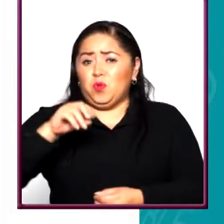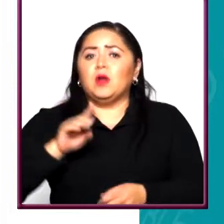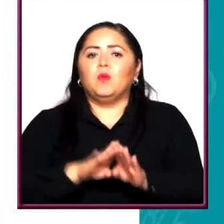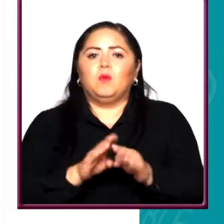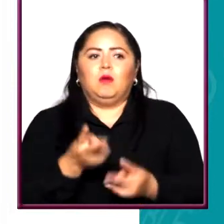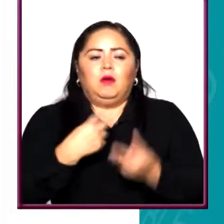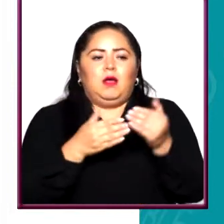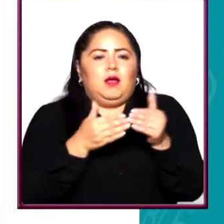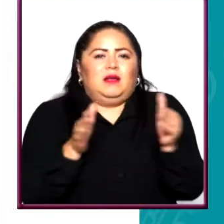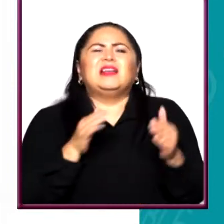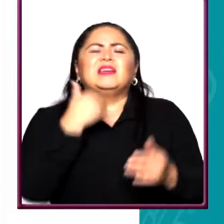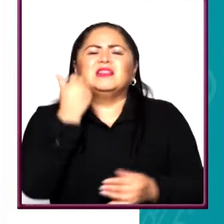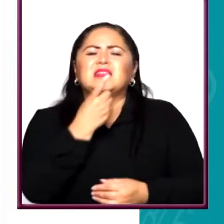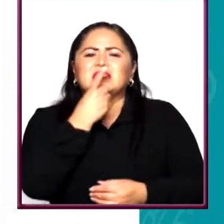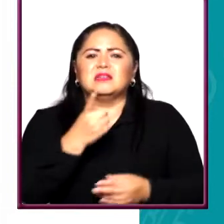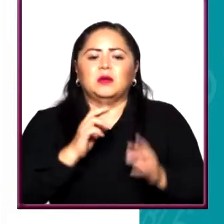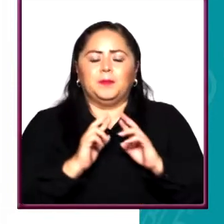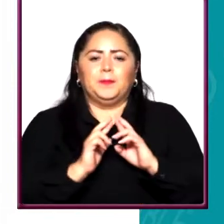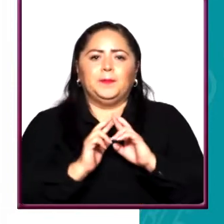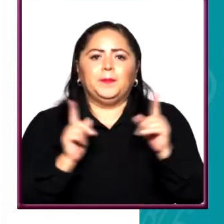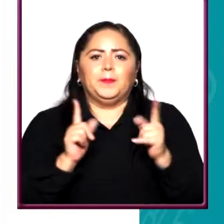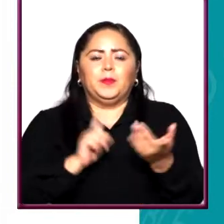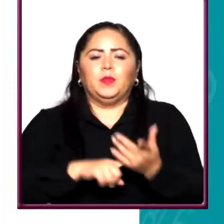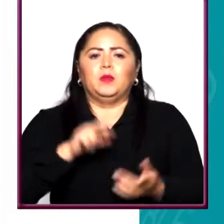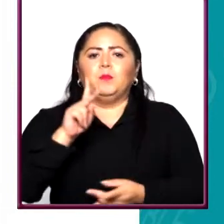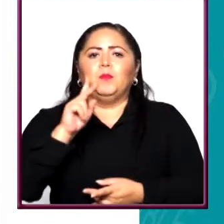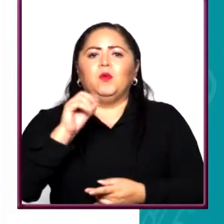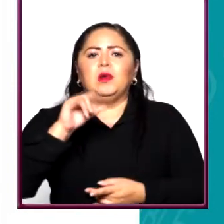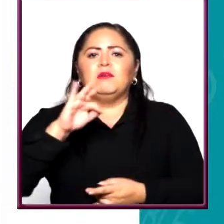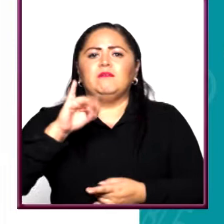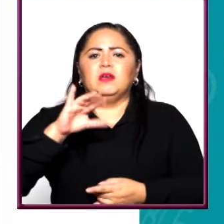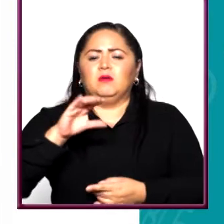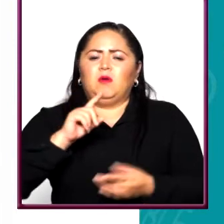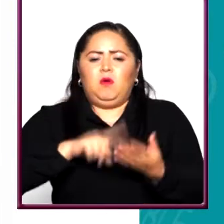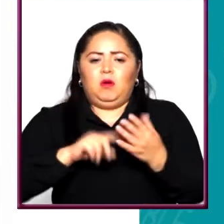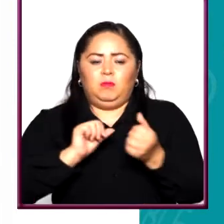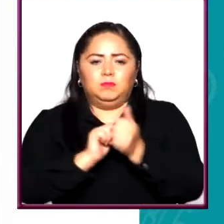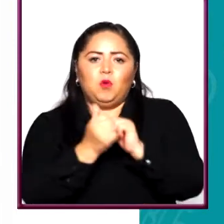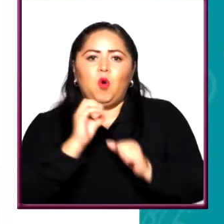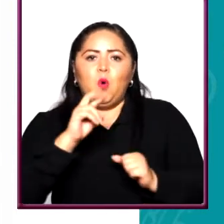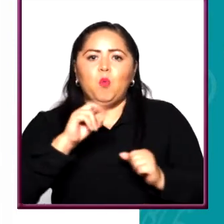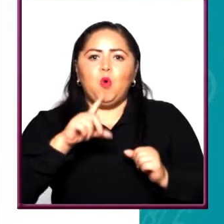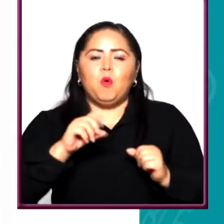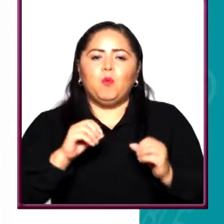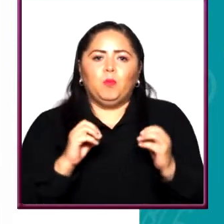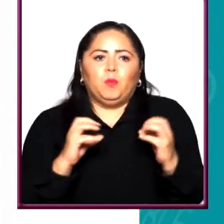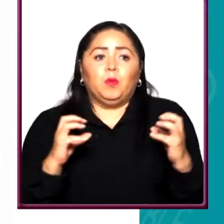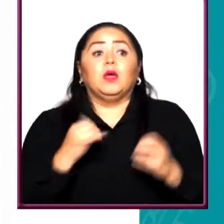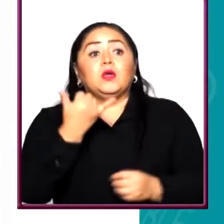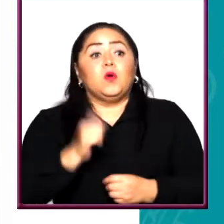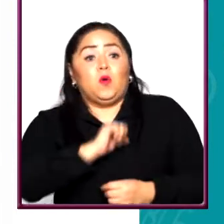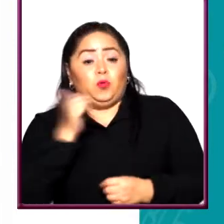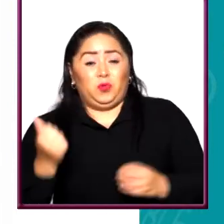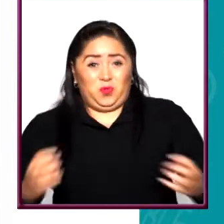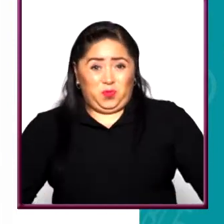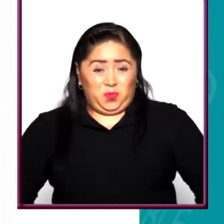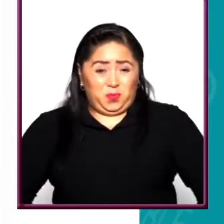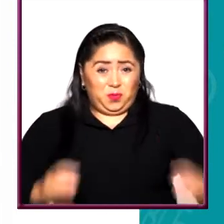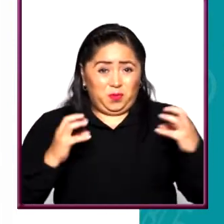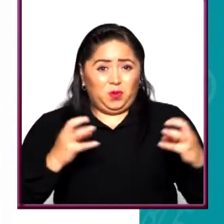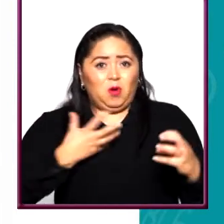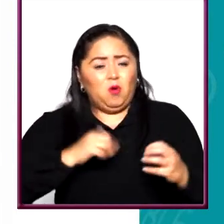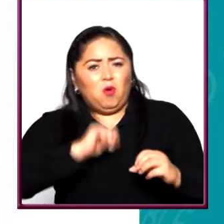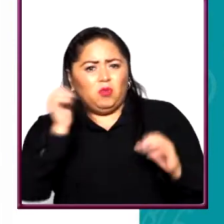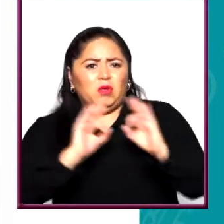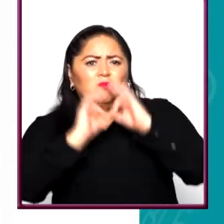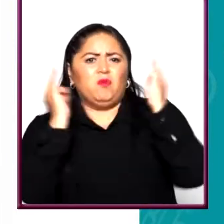la ovulación, es decir, el rompimiento del folículo y liberación de óvulo. Mientras tanto, los ovarios